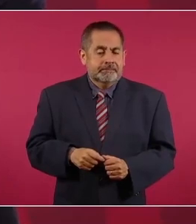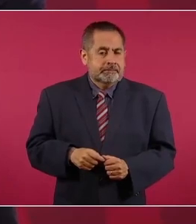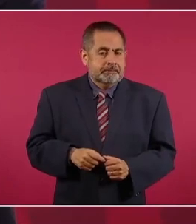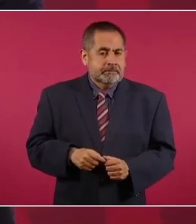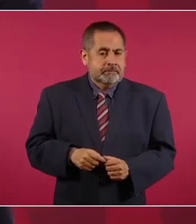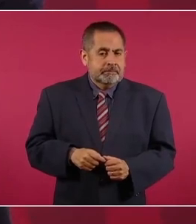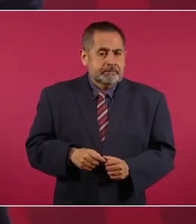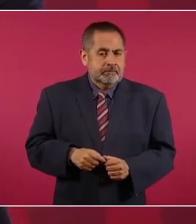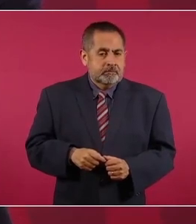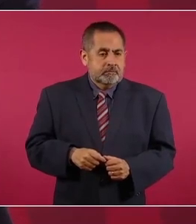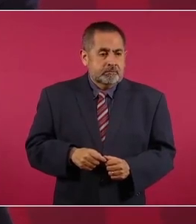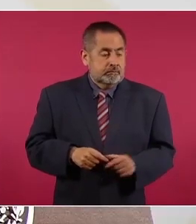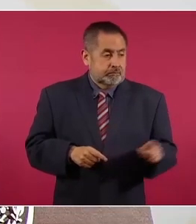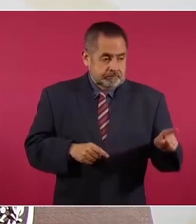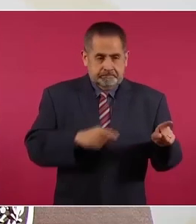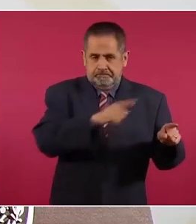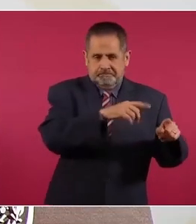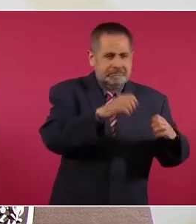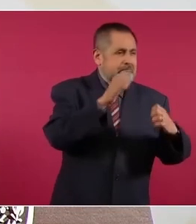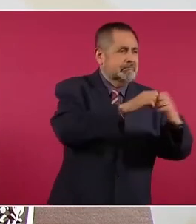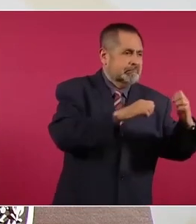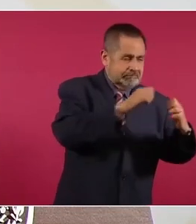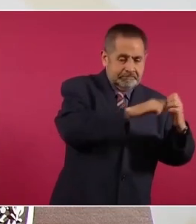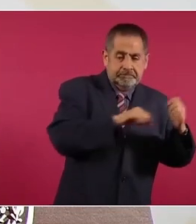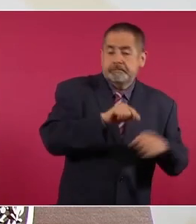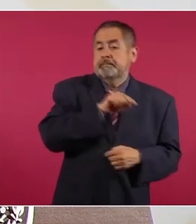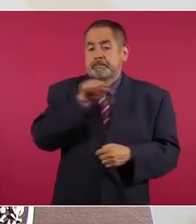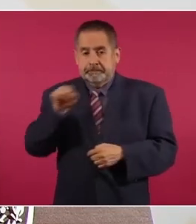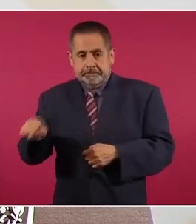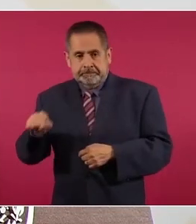cuando ese almirante